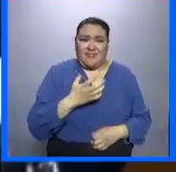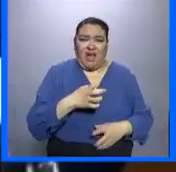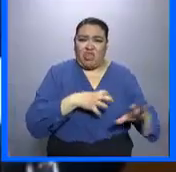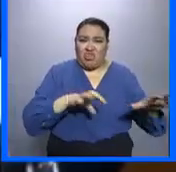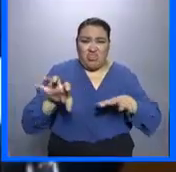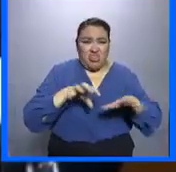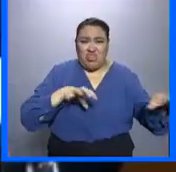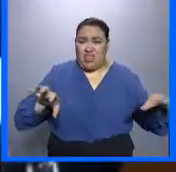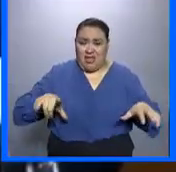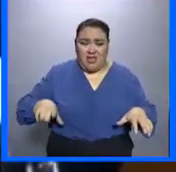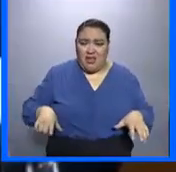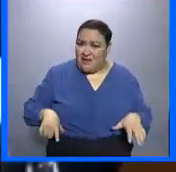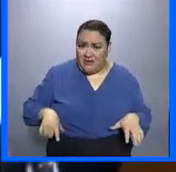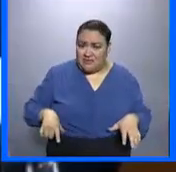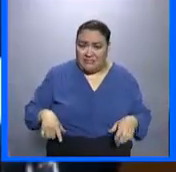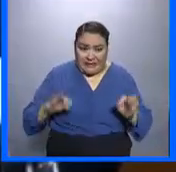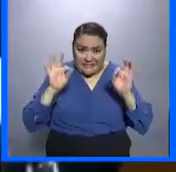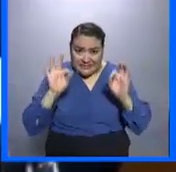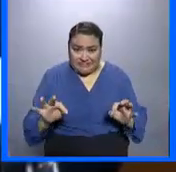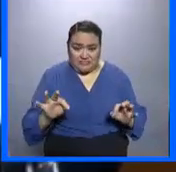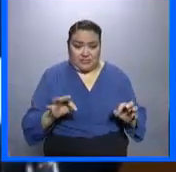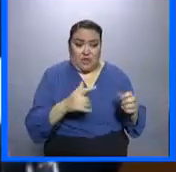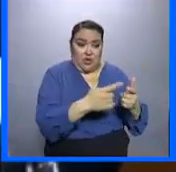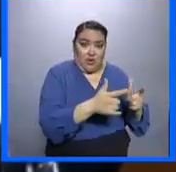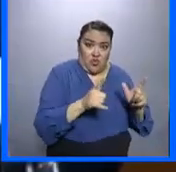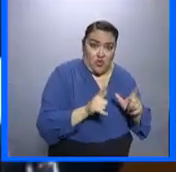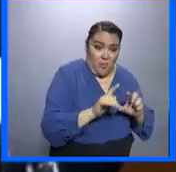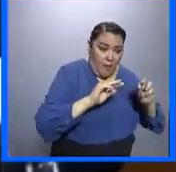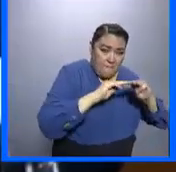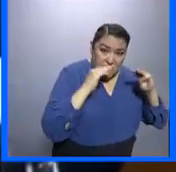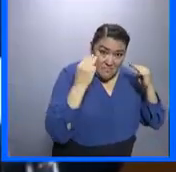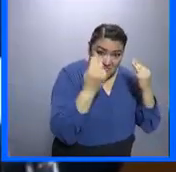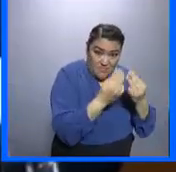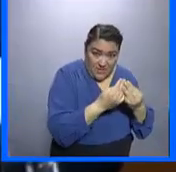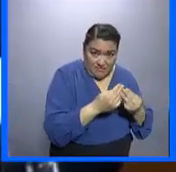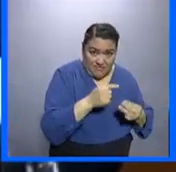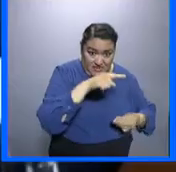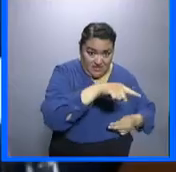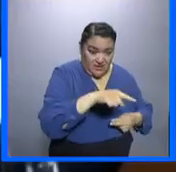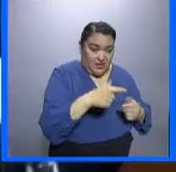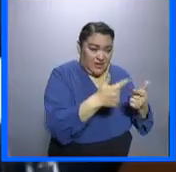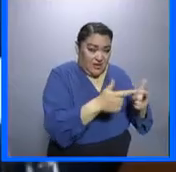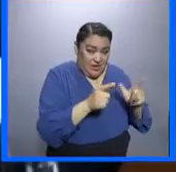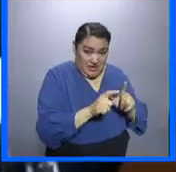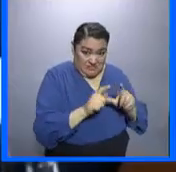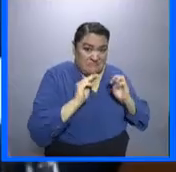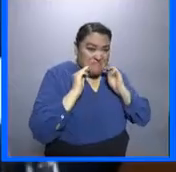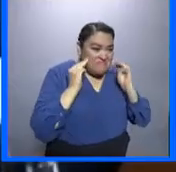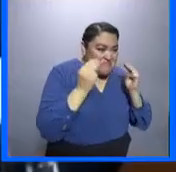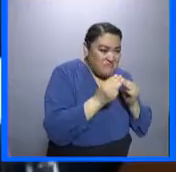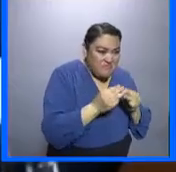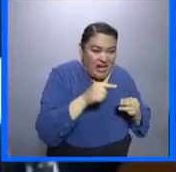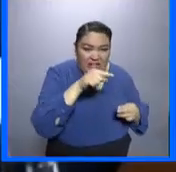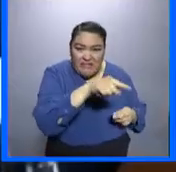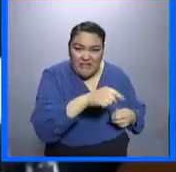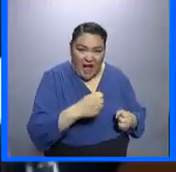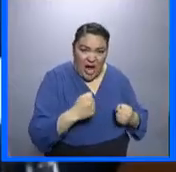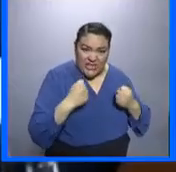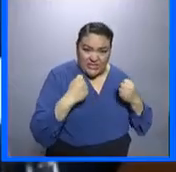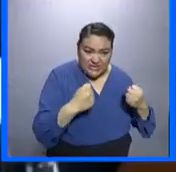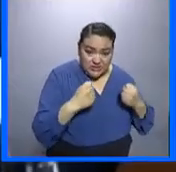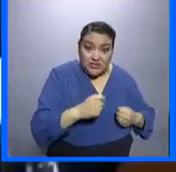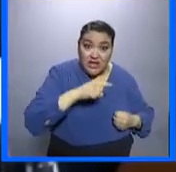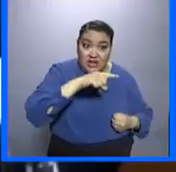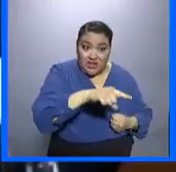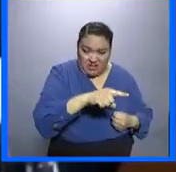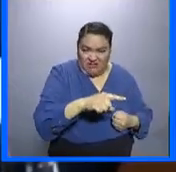desgajamiento del Estado con la delincuencia al extremo, desde mi punto de vista, donde la delincuencia hoy ocupa o realiza